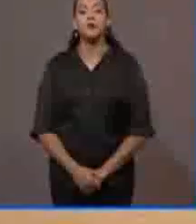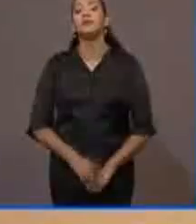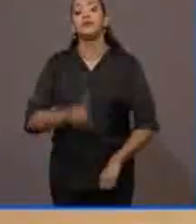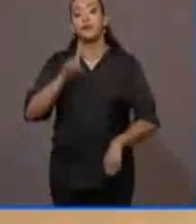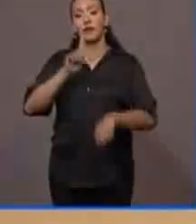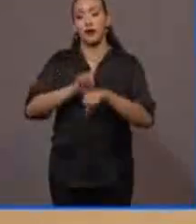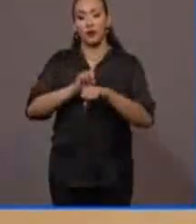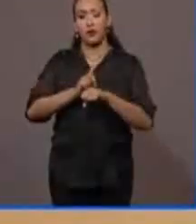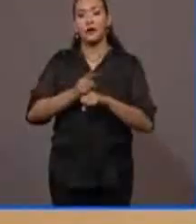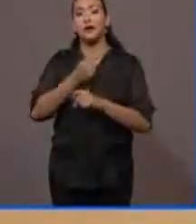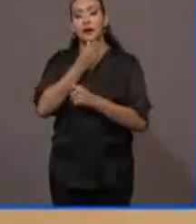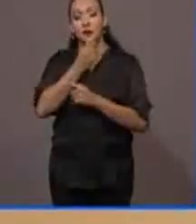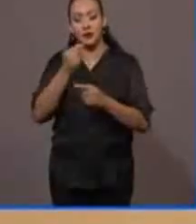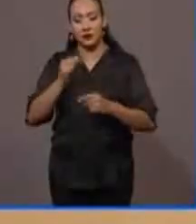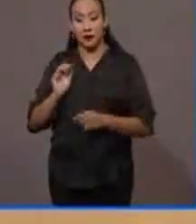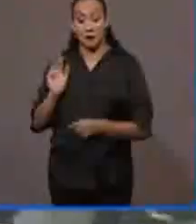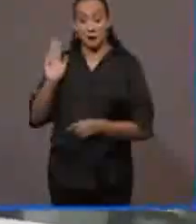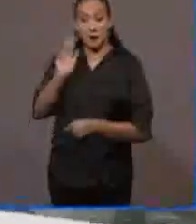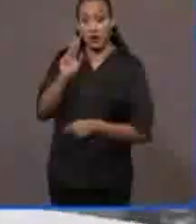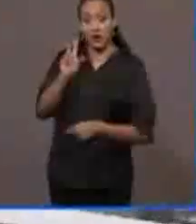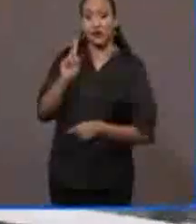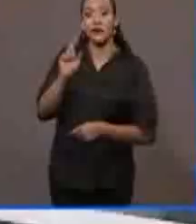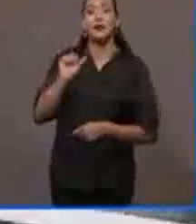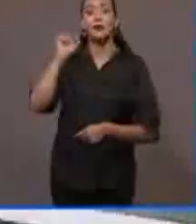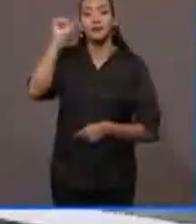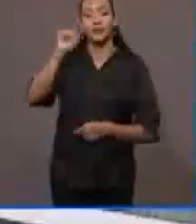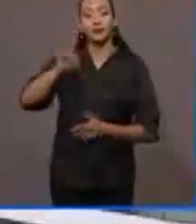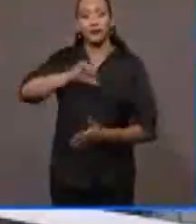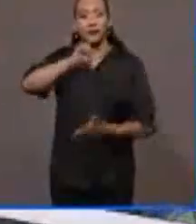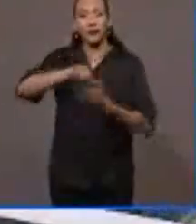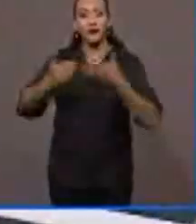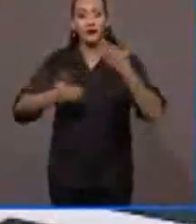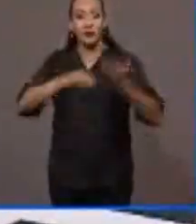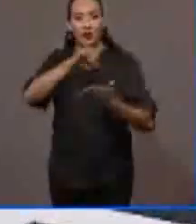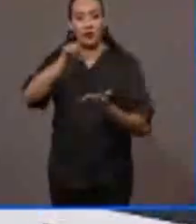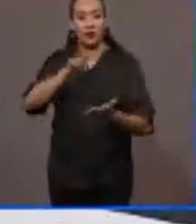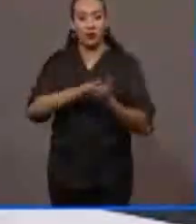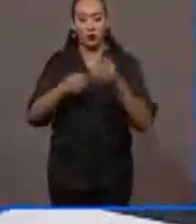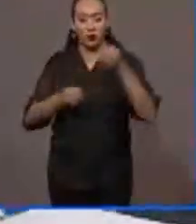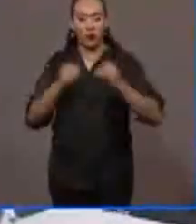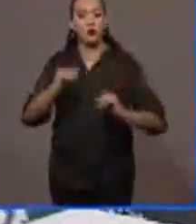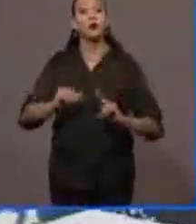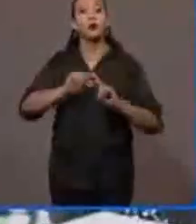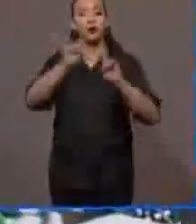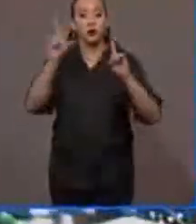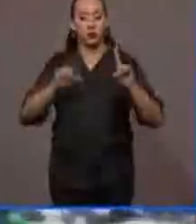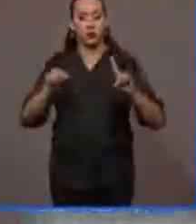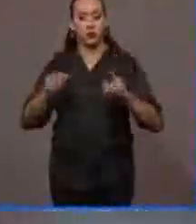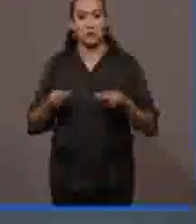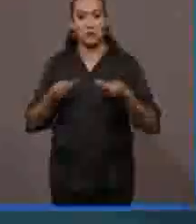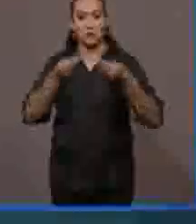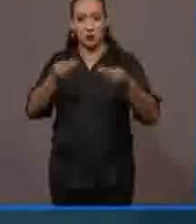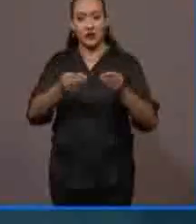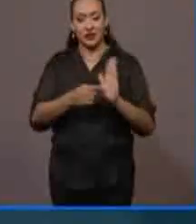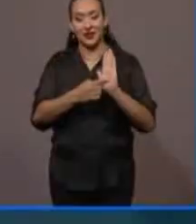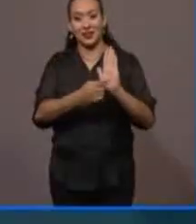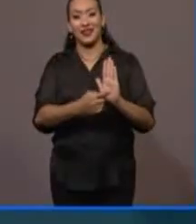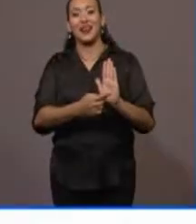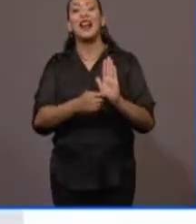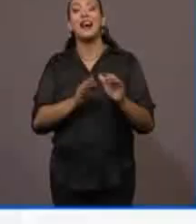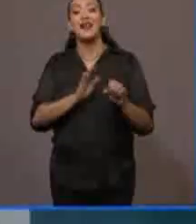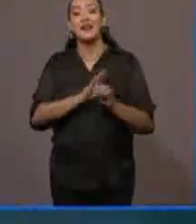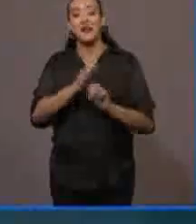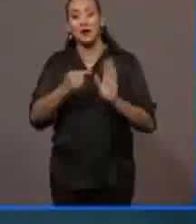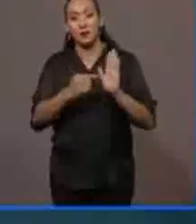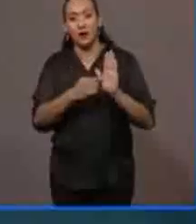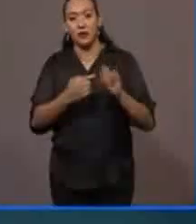Y en el marco del Día de la Niñez, este miércoles 30 de abril, el Centro de Estudios Constitucionales de la Suprema Corte presentará la colección de las